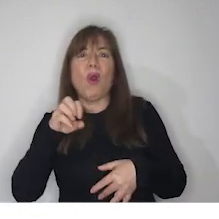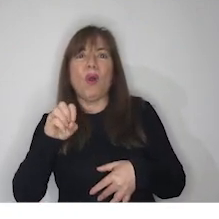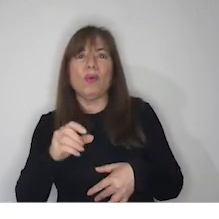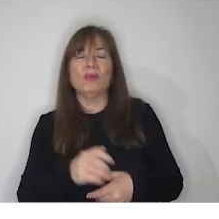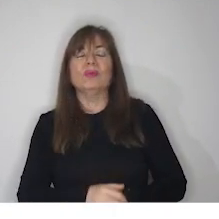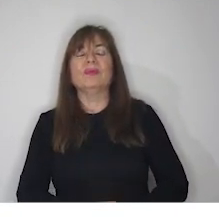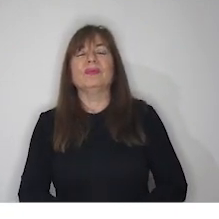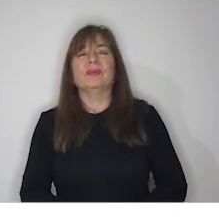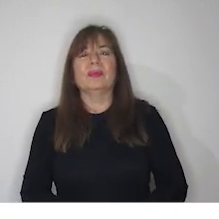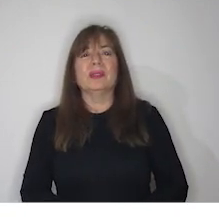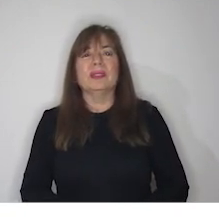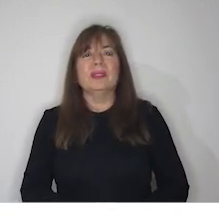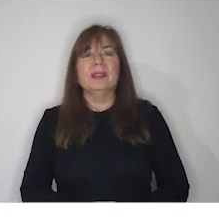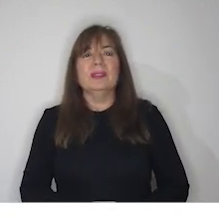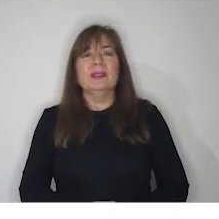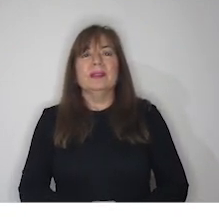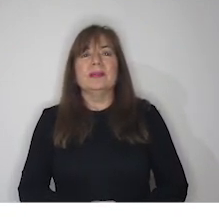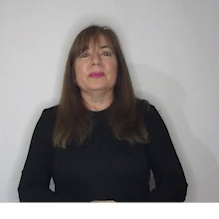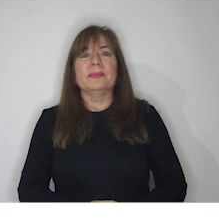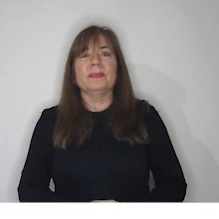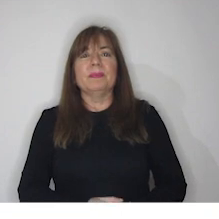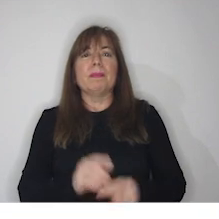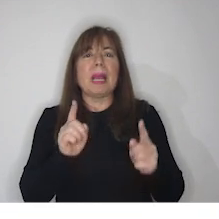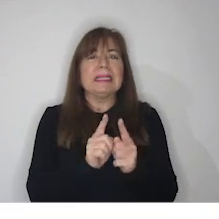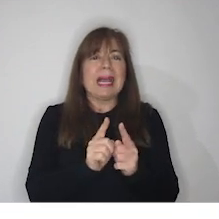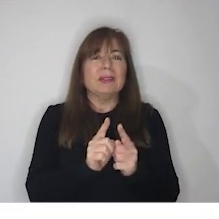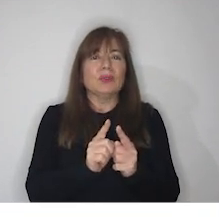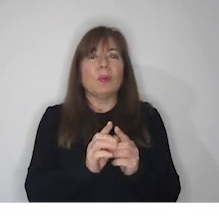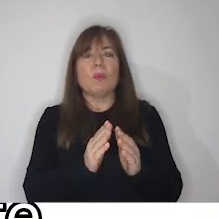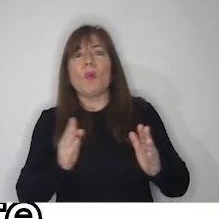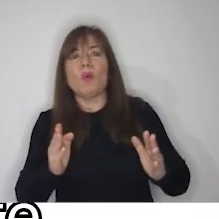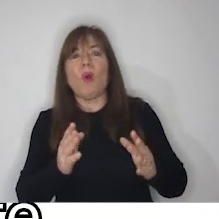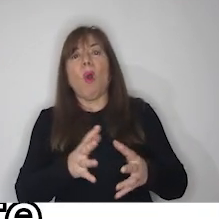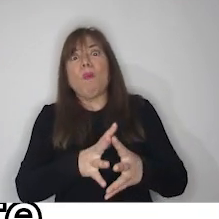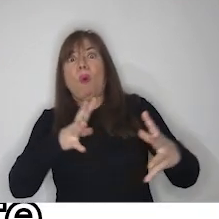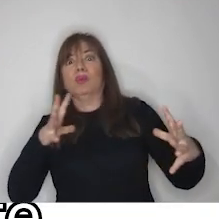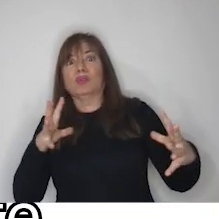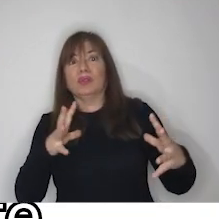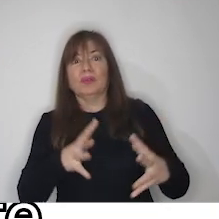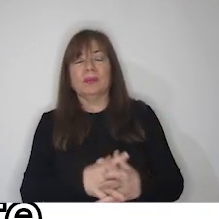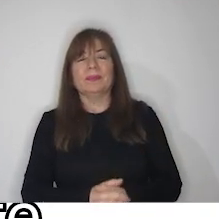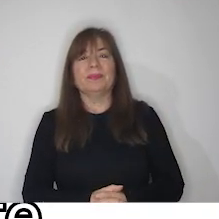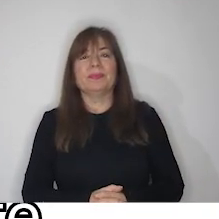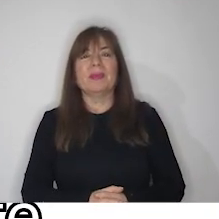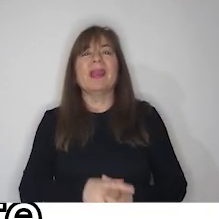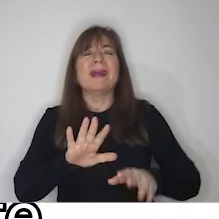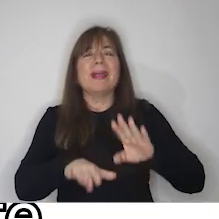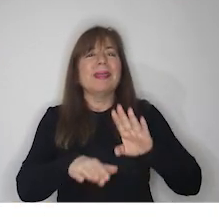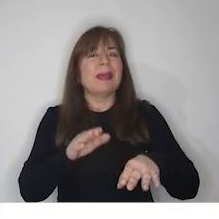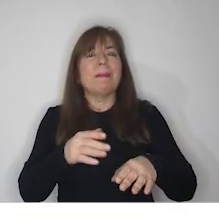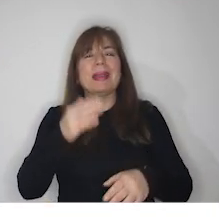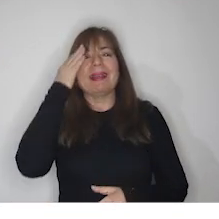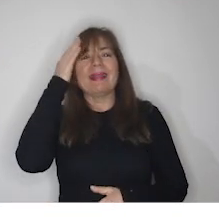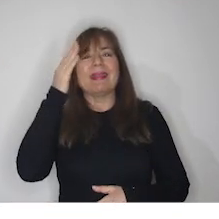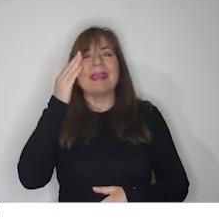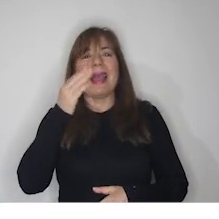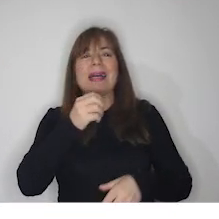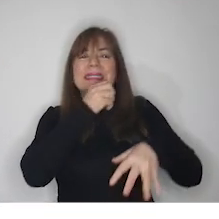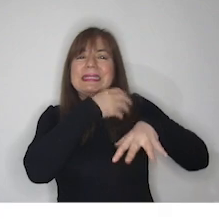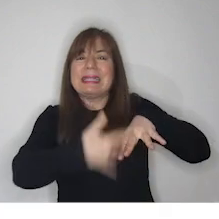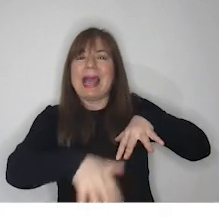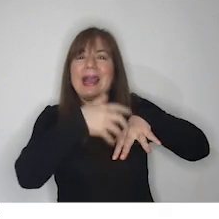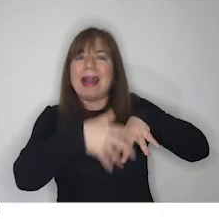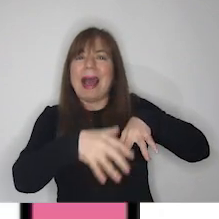volumen, escaso, moderado y abundante. Esto depende del día de sangrado, generalmente los primeros días